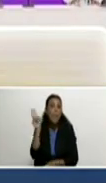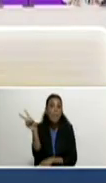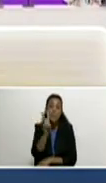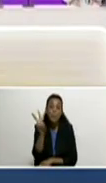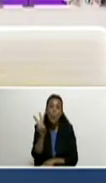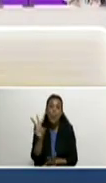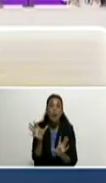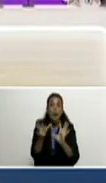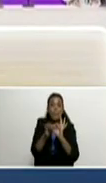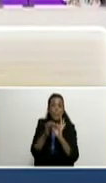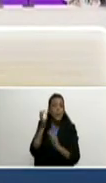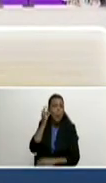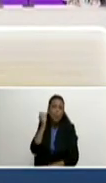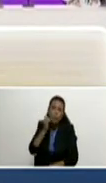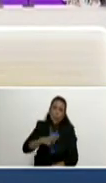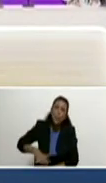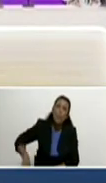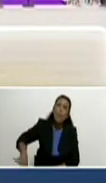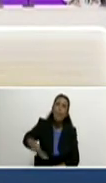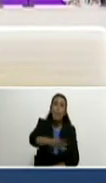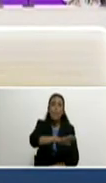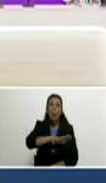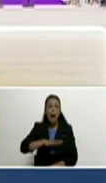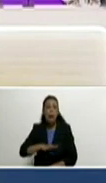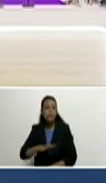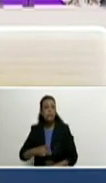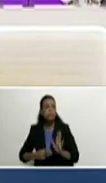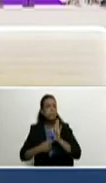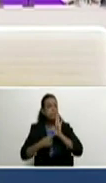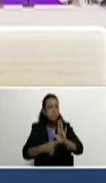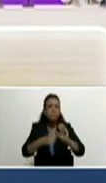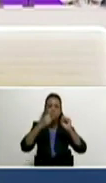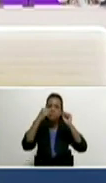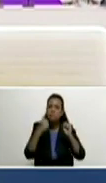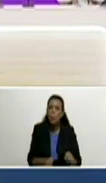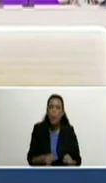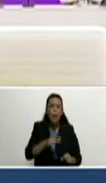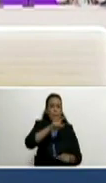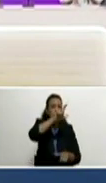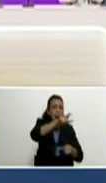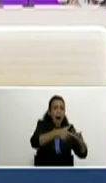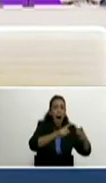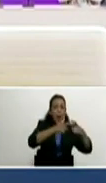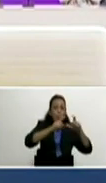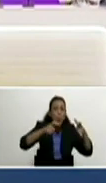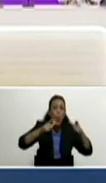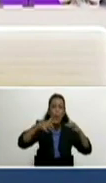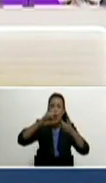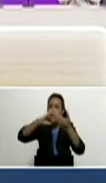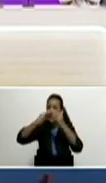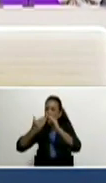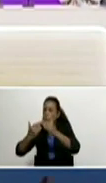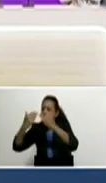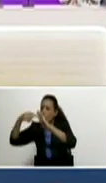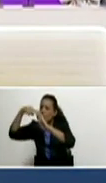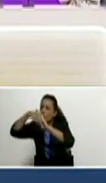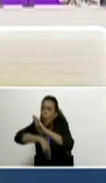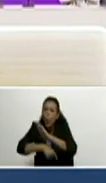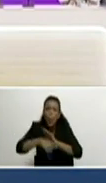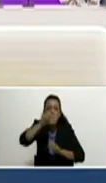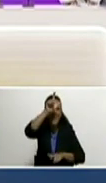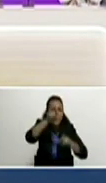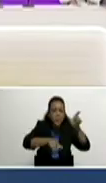Mujer, para ir por todas, para ir con todas, para ir desde la mujer, desde la profundidad de su